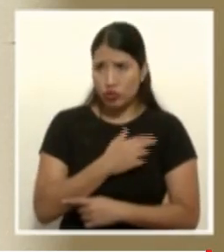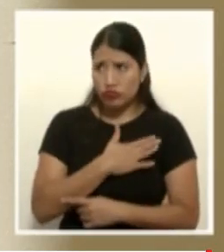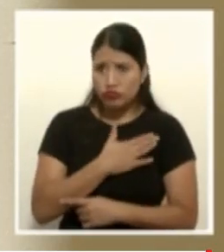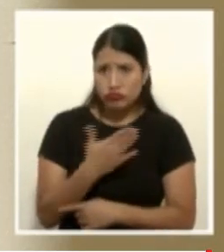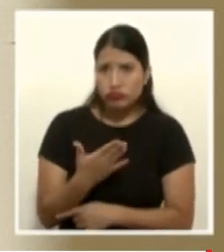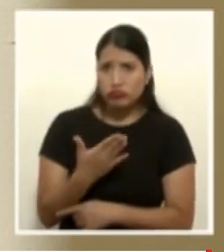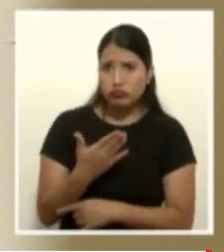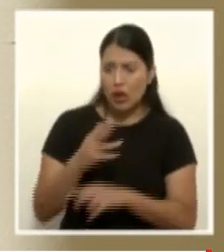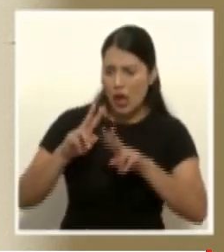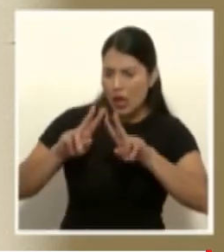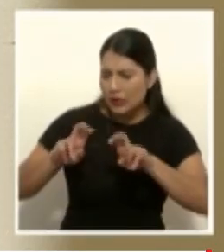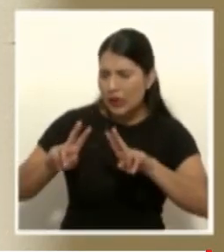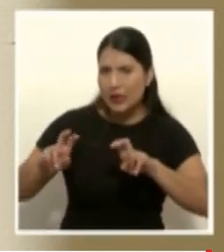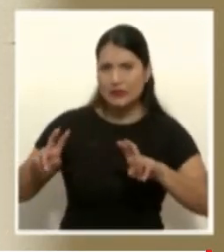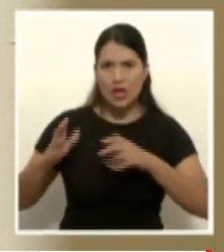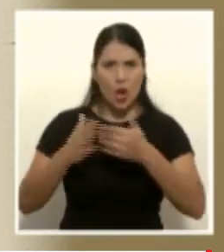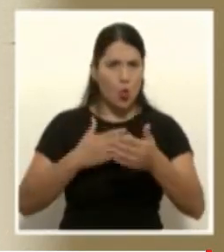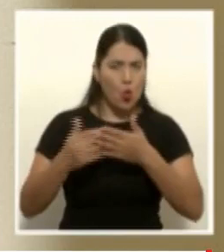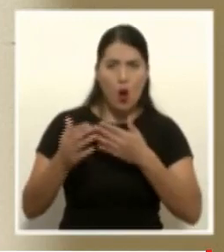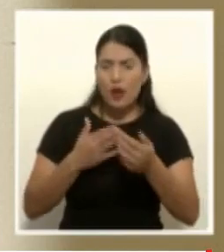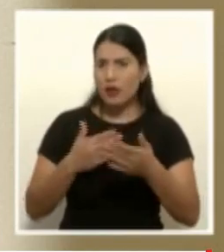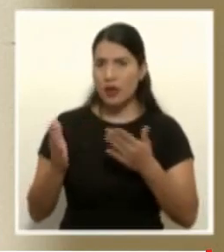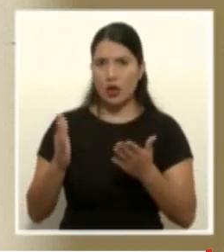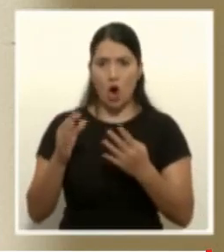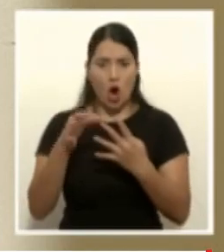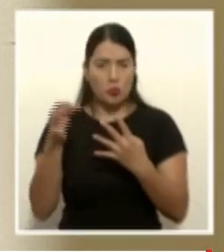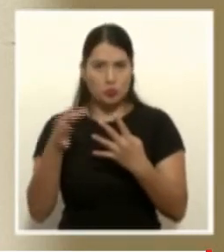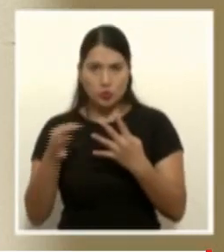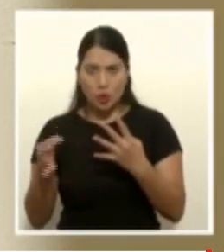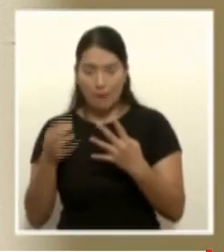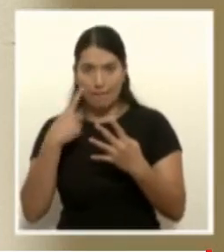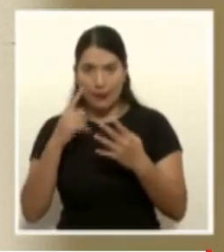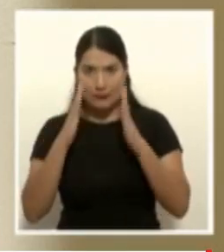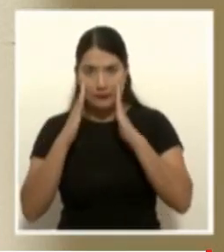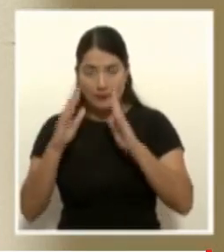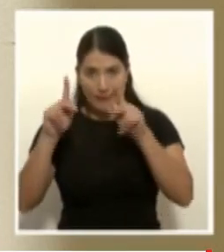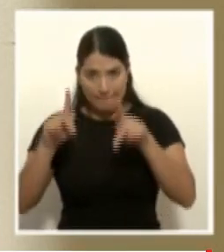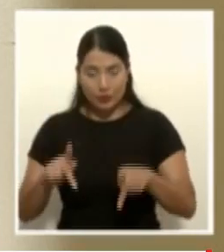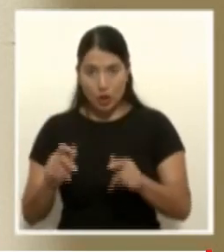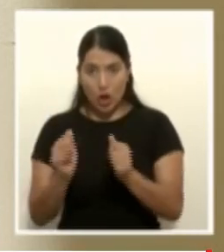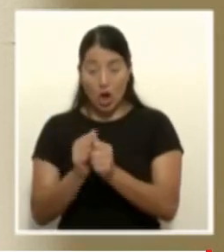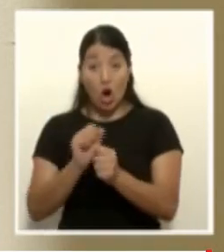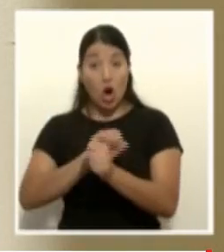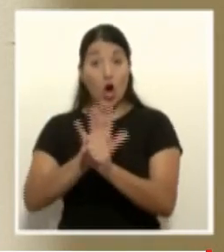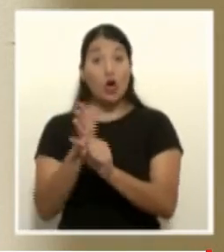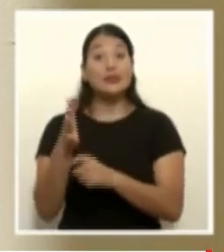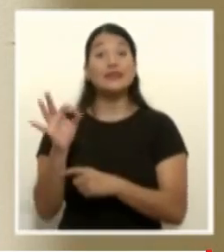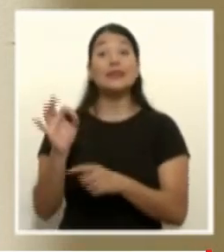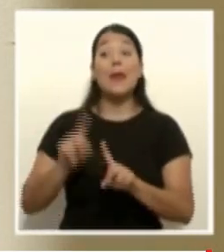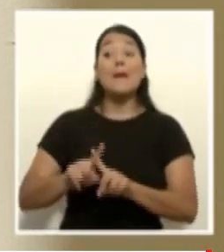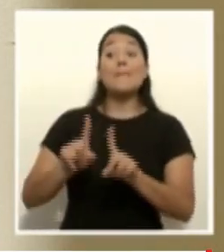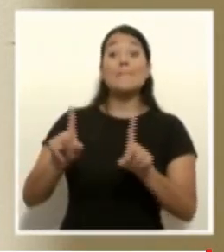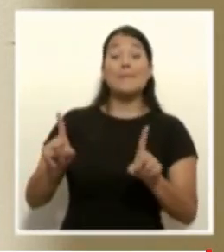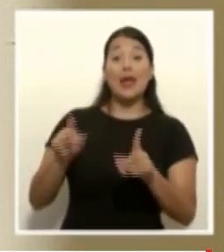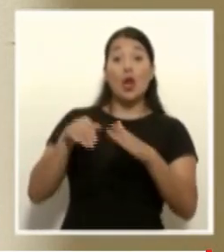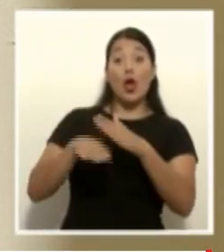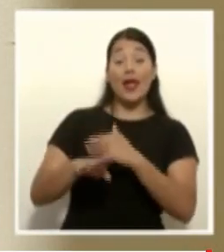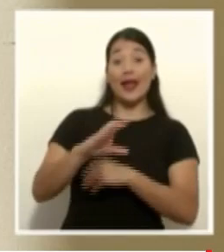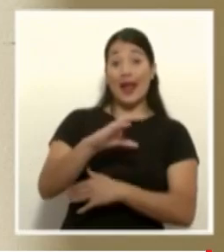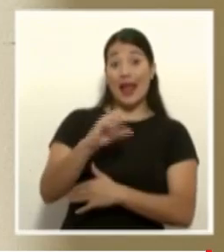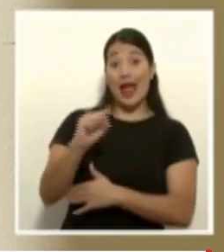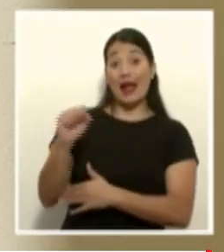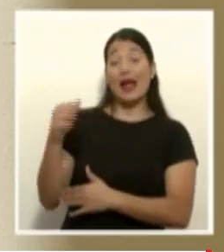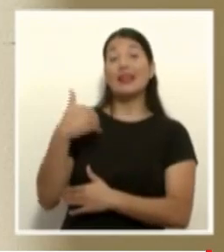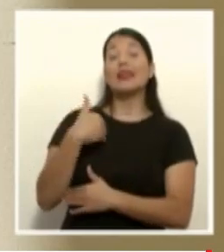en cualquier tratamiento, sea cual sea, pero hay un departamento de farmacoterapia de la